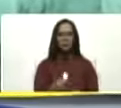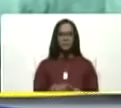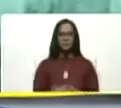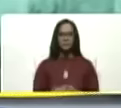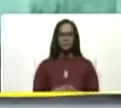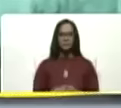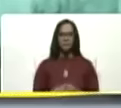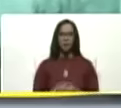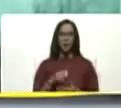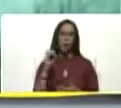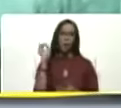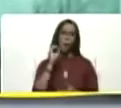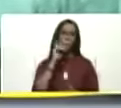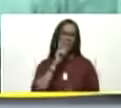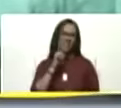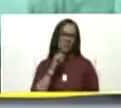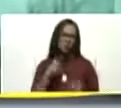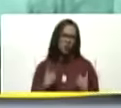O miento,